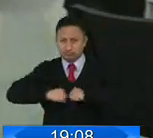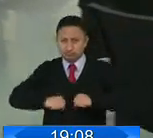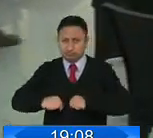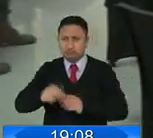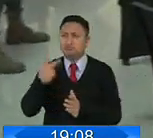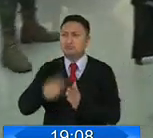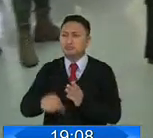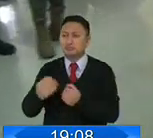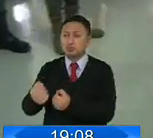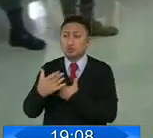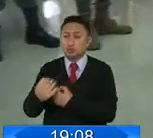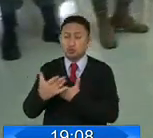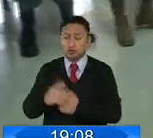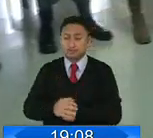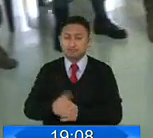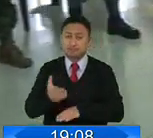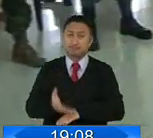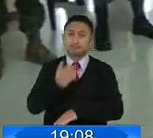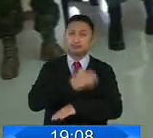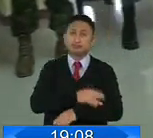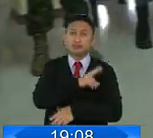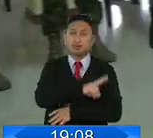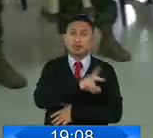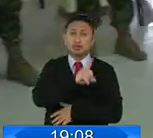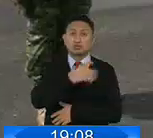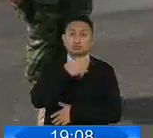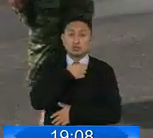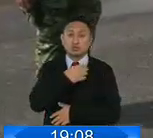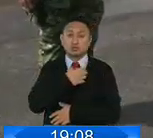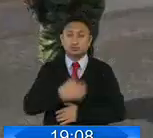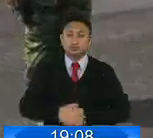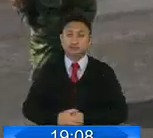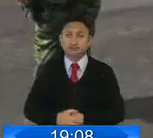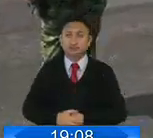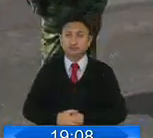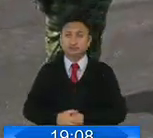intensificaron en la zona desde el pasado 21 de agosto, informó Javier Rosero.